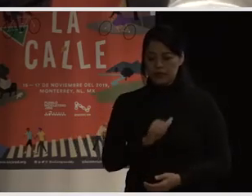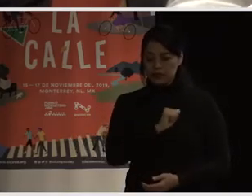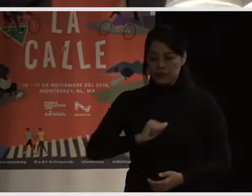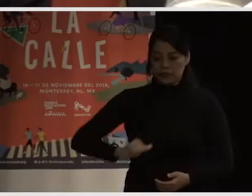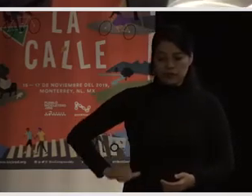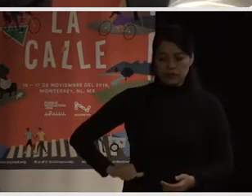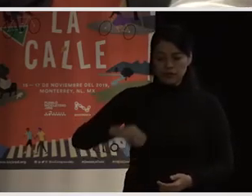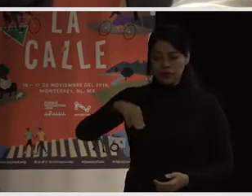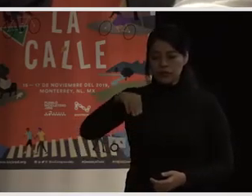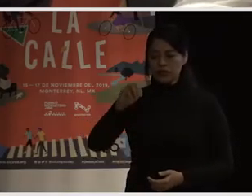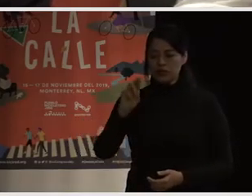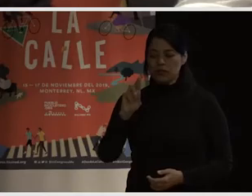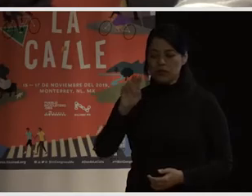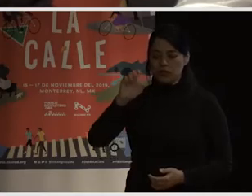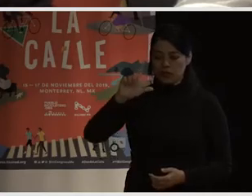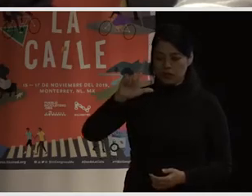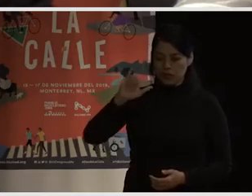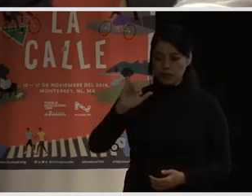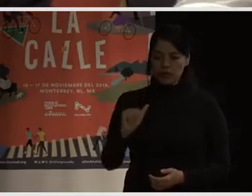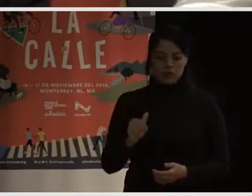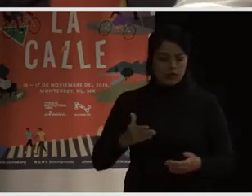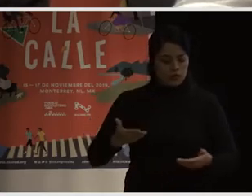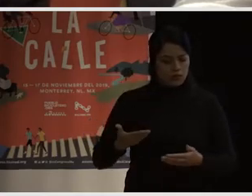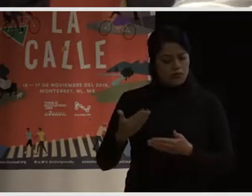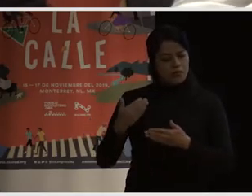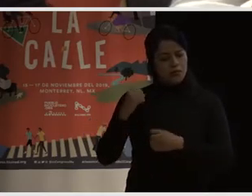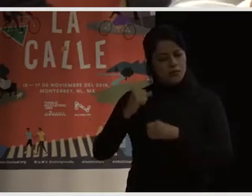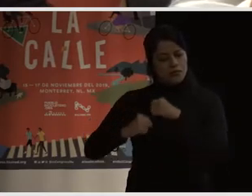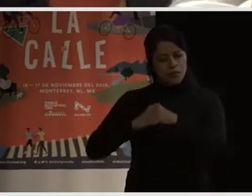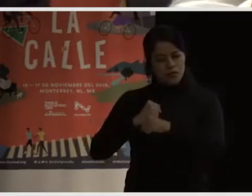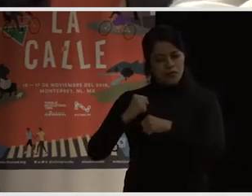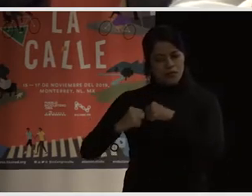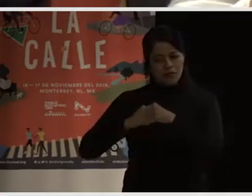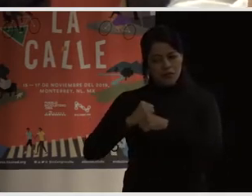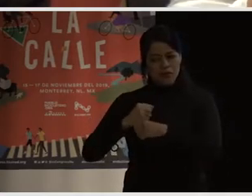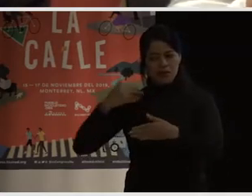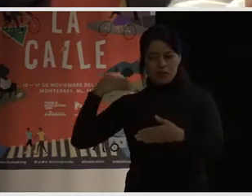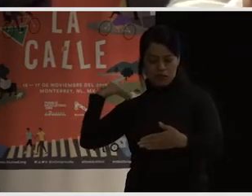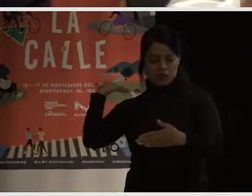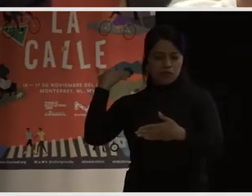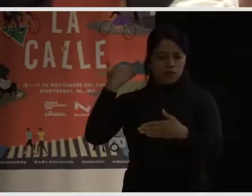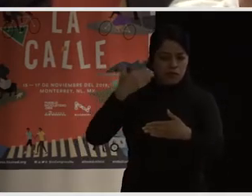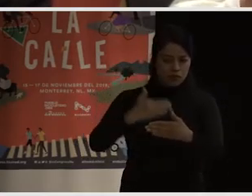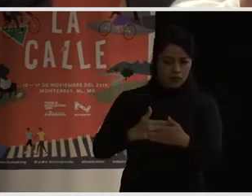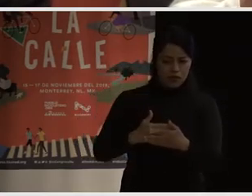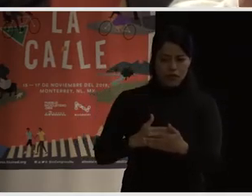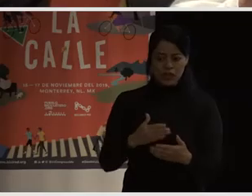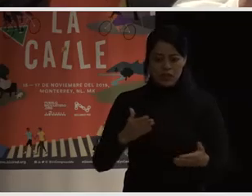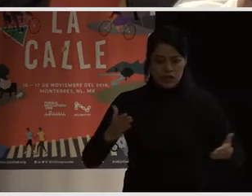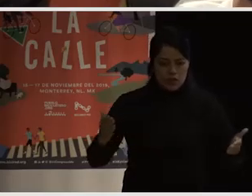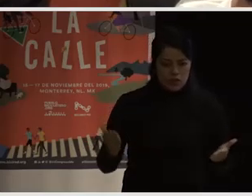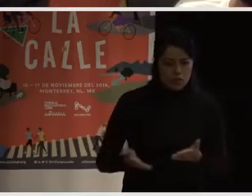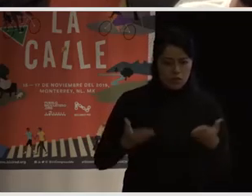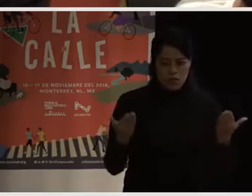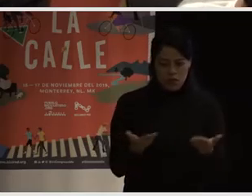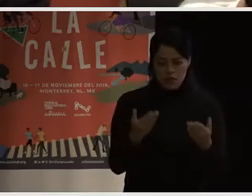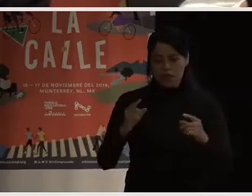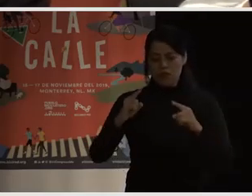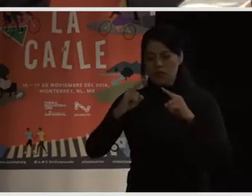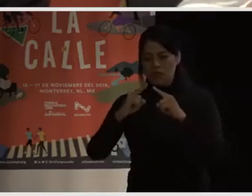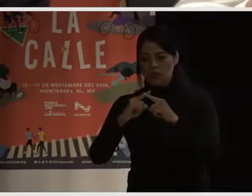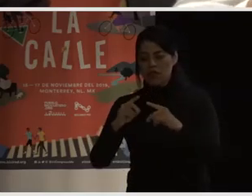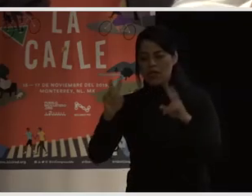pues después de muchos años de estar impulsando también desde la ciudadanía la creación de organismos en los cuales podemos tener una interlocución en temas